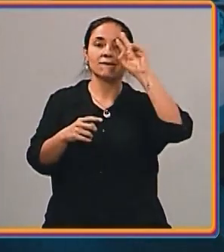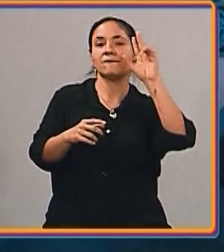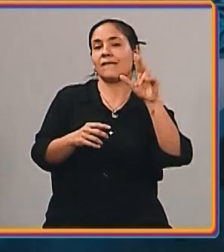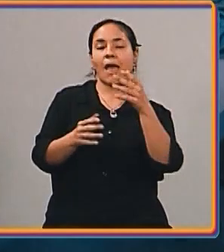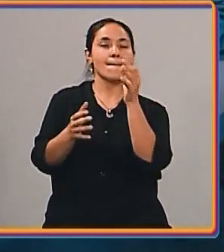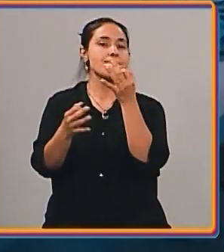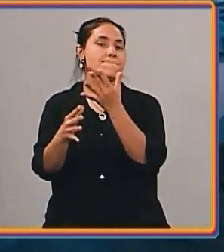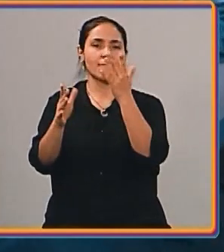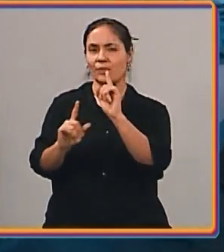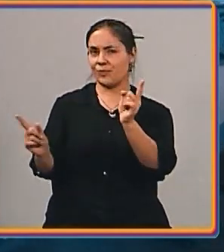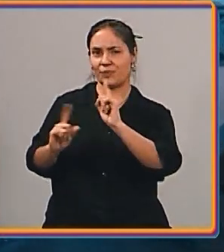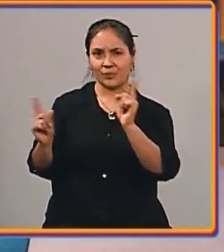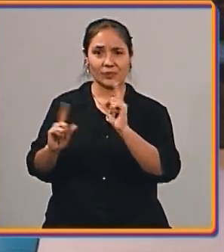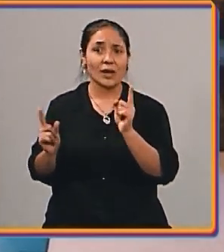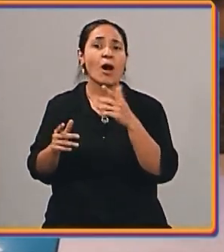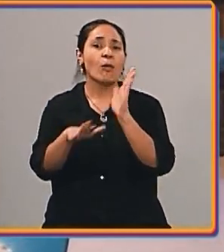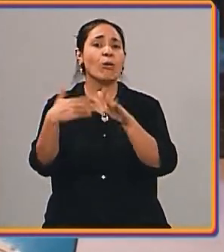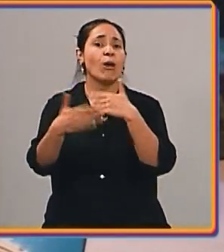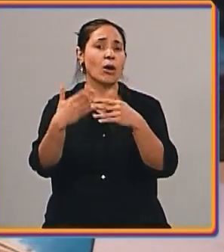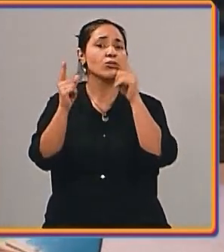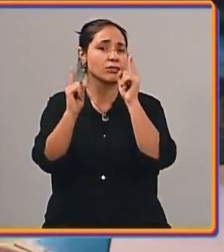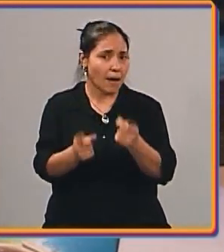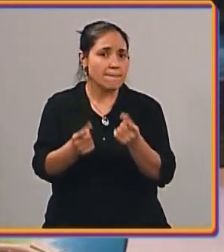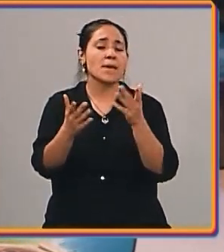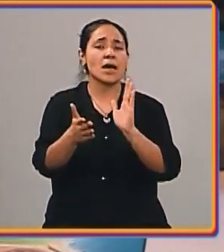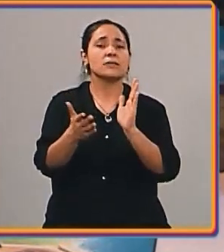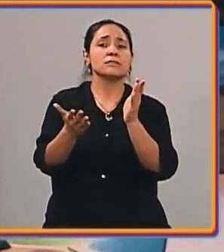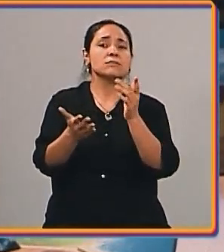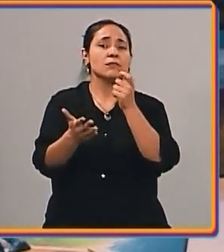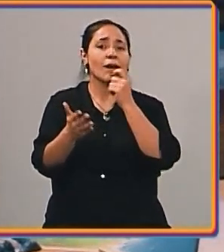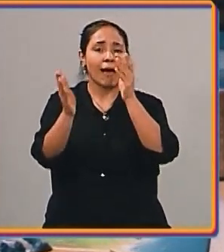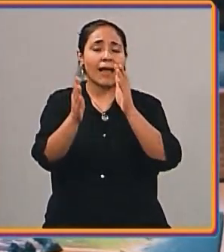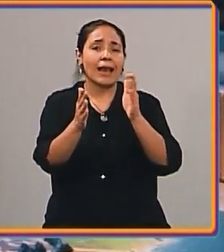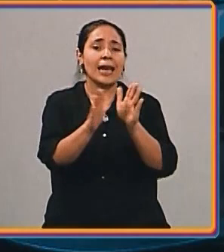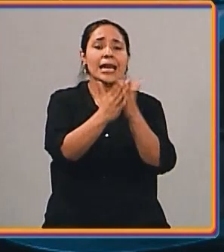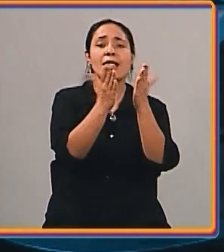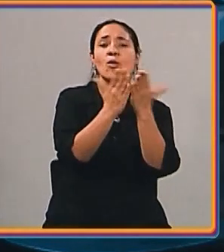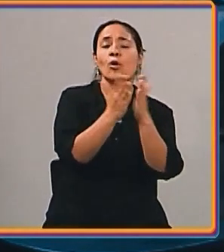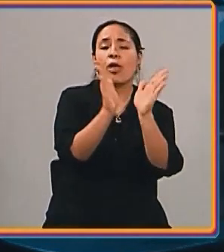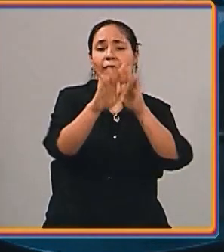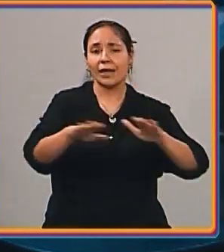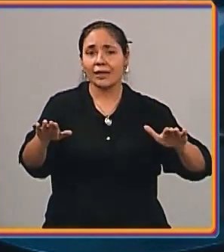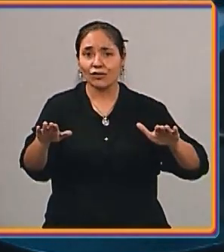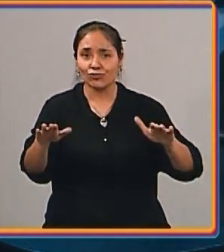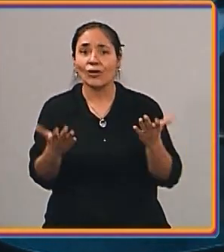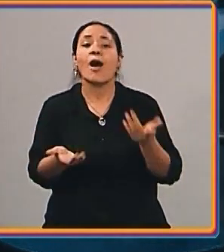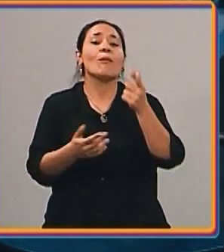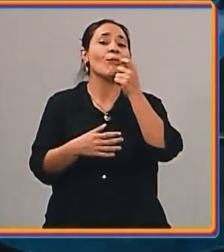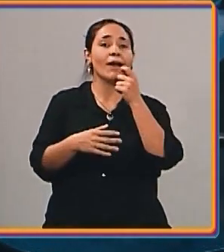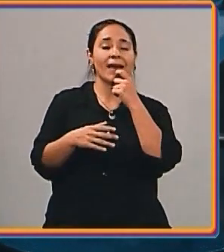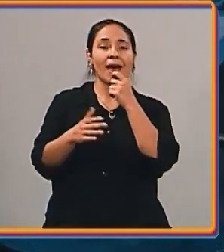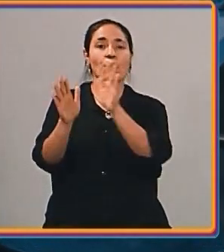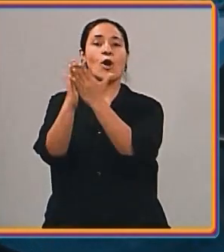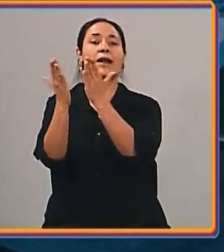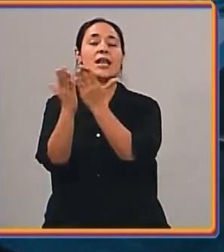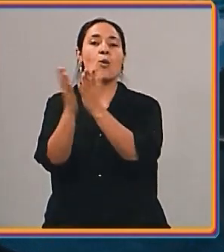galardonada o de nichos específicos. Podemos encontrar juegos ambientados en libros infantiles, como es el caso del Monstruo de Colores.